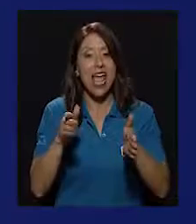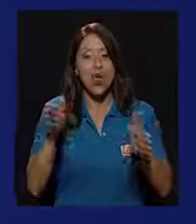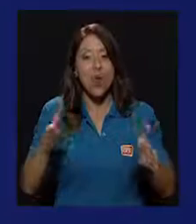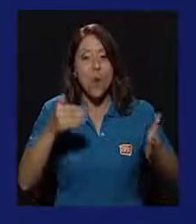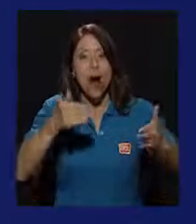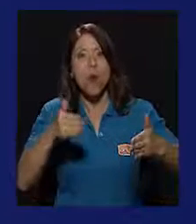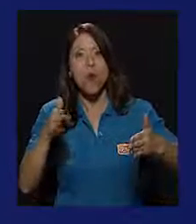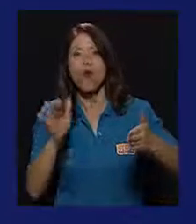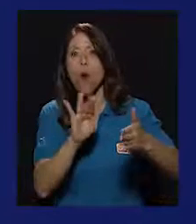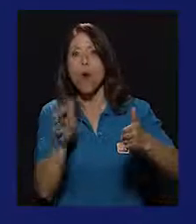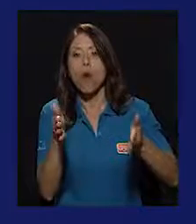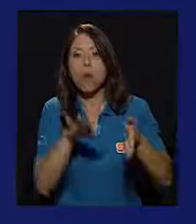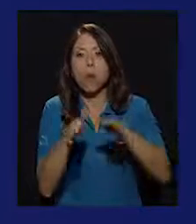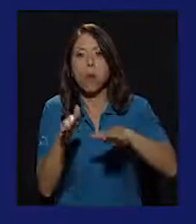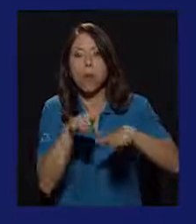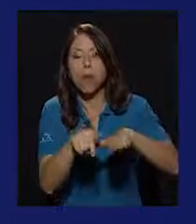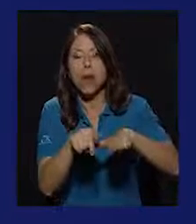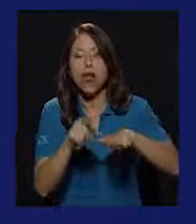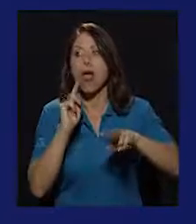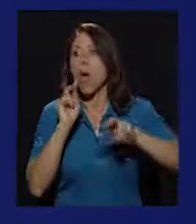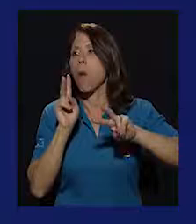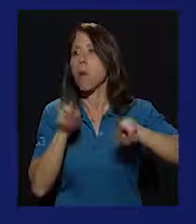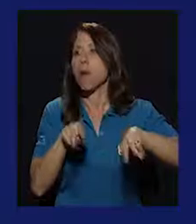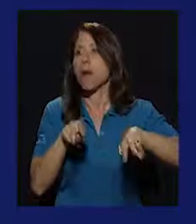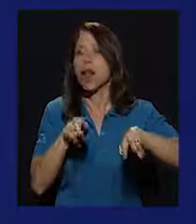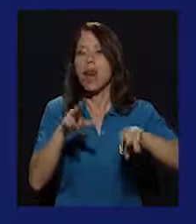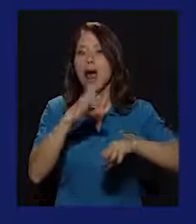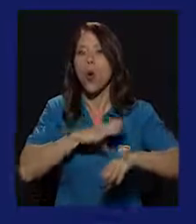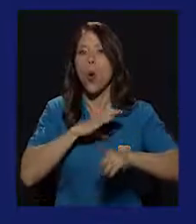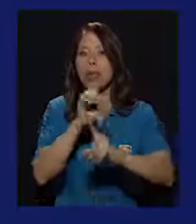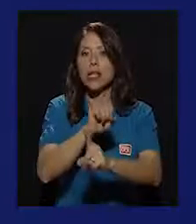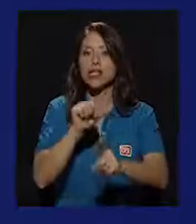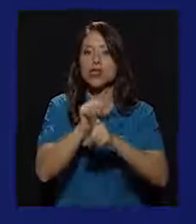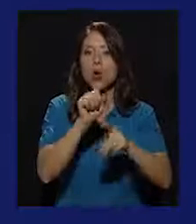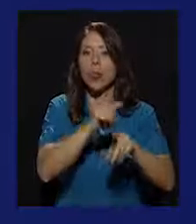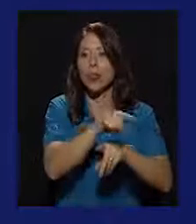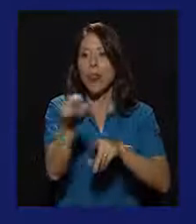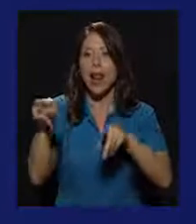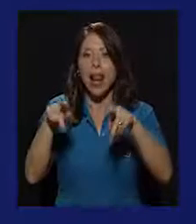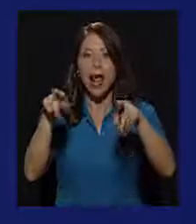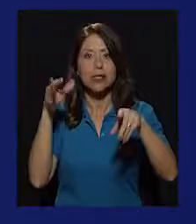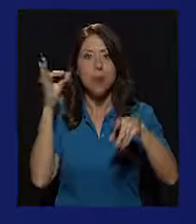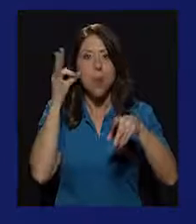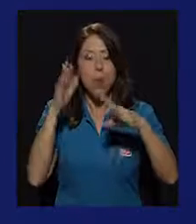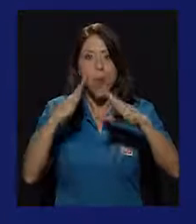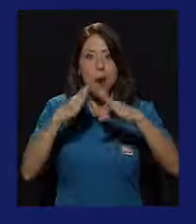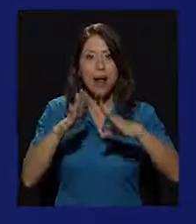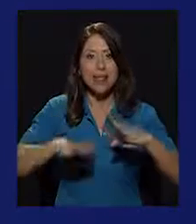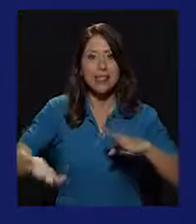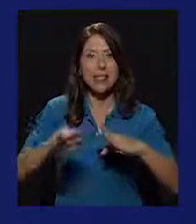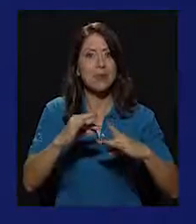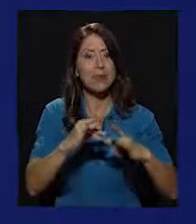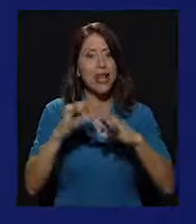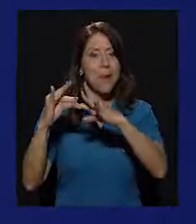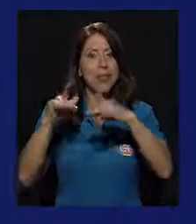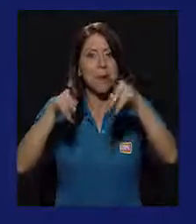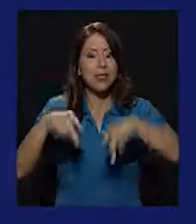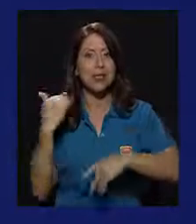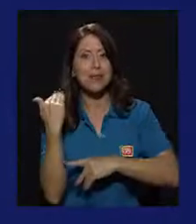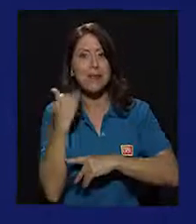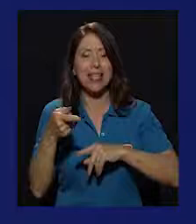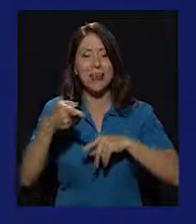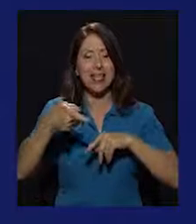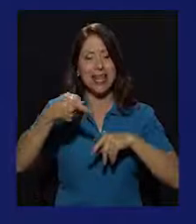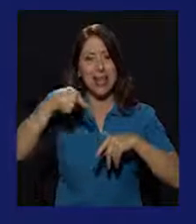un baúl embalsamado que ignora la condición de sus conciudadanas y de forma especial a las víctimas de la violencia